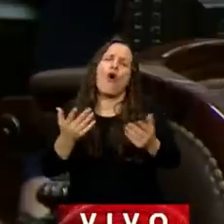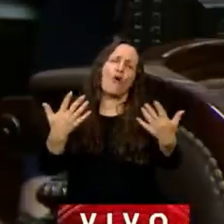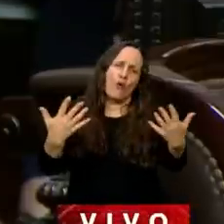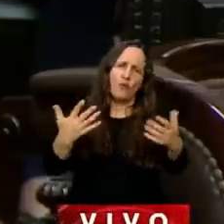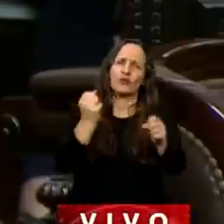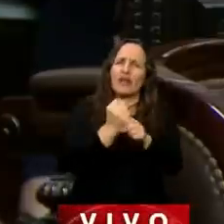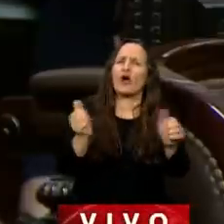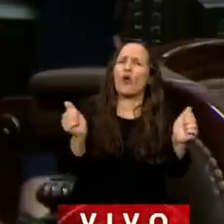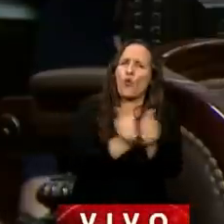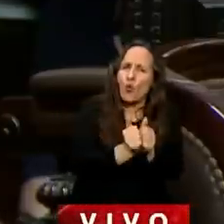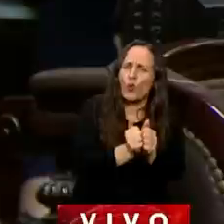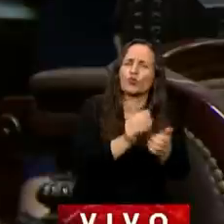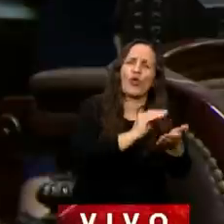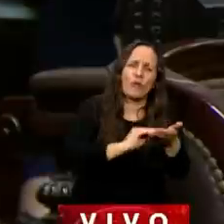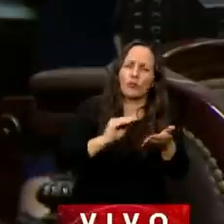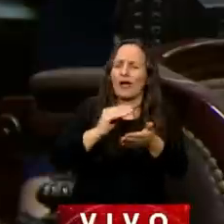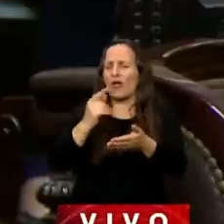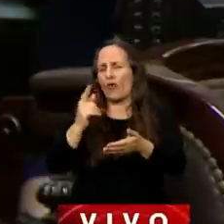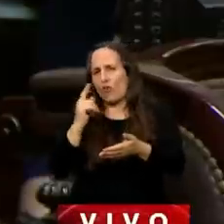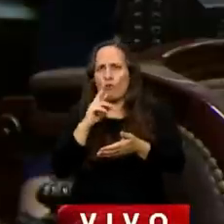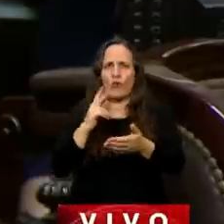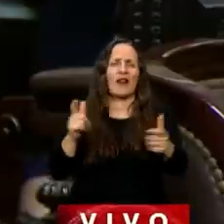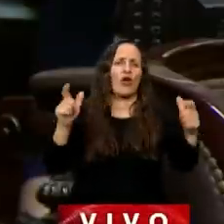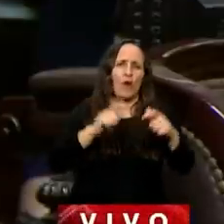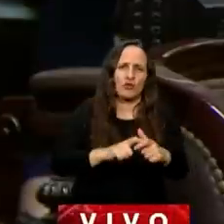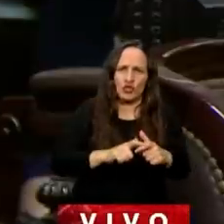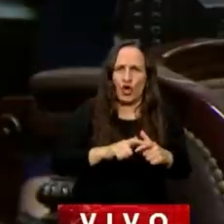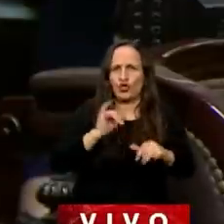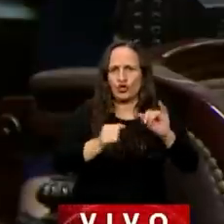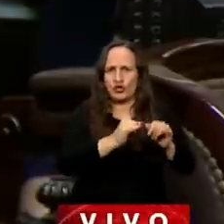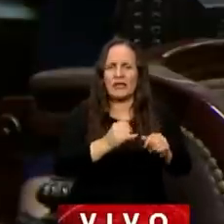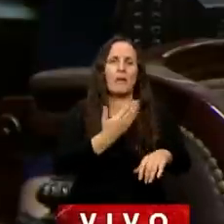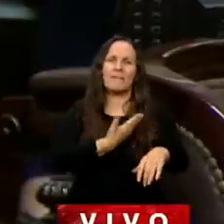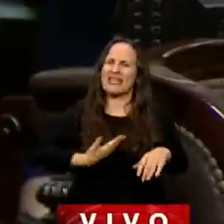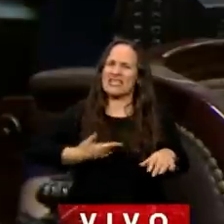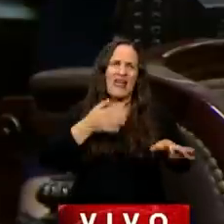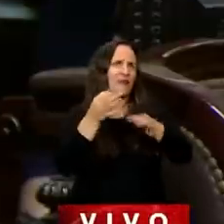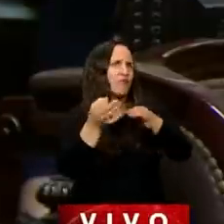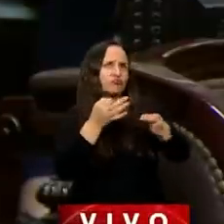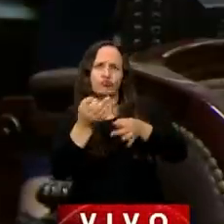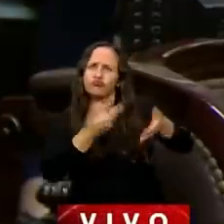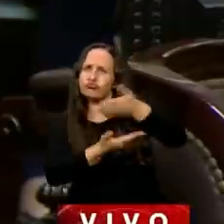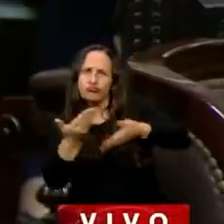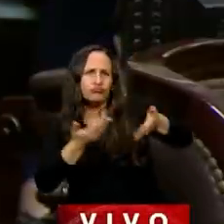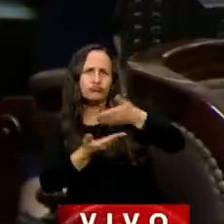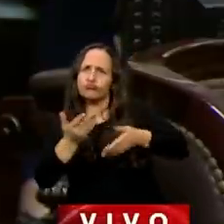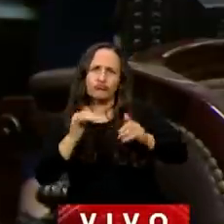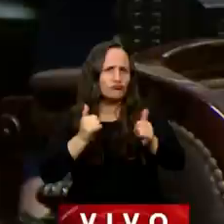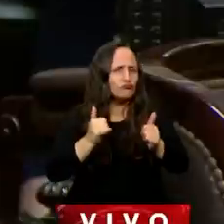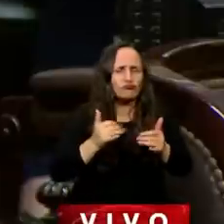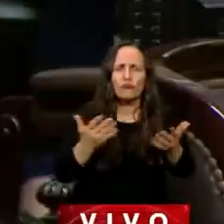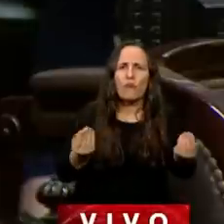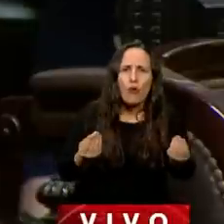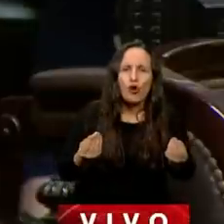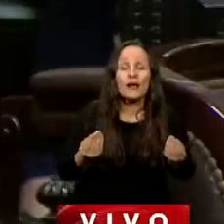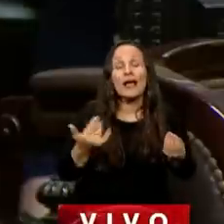de los diputados y las diputadas en la comisión, la disposición del presidente al diálogo constante, al diálogo sensato, porque